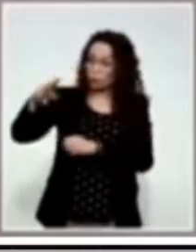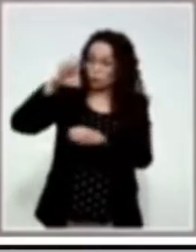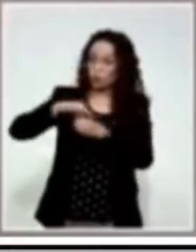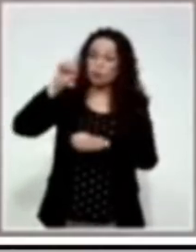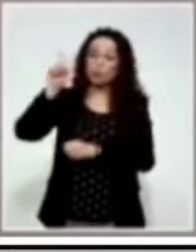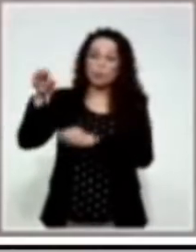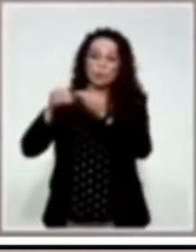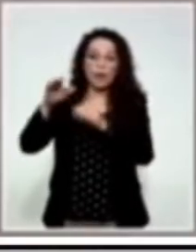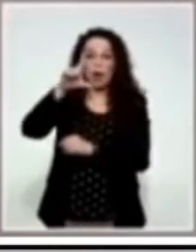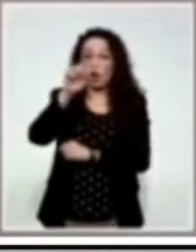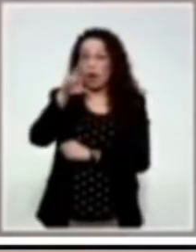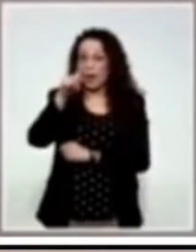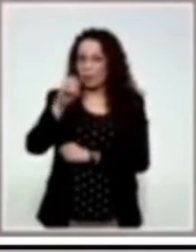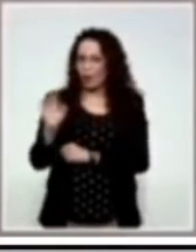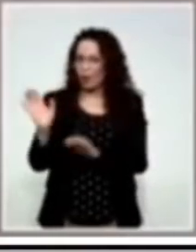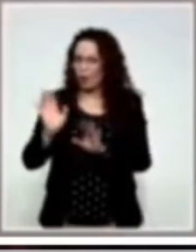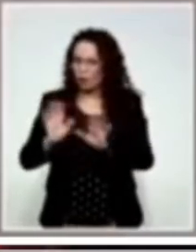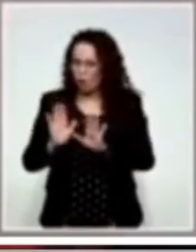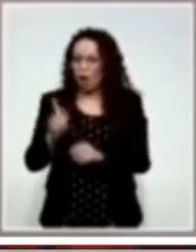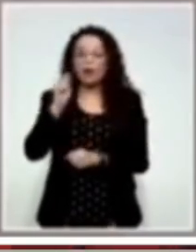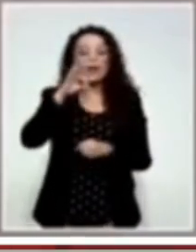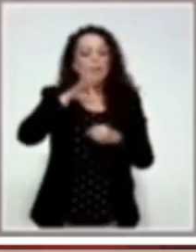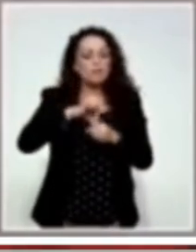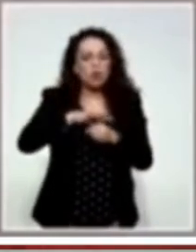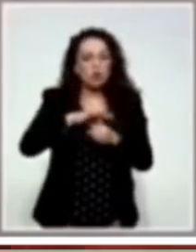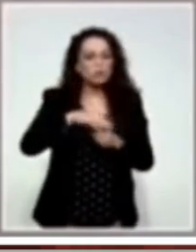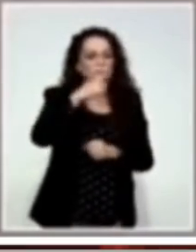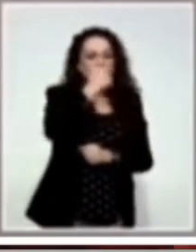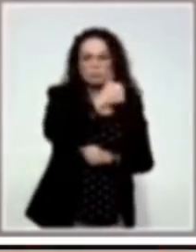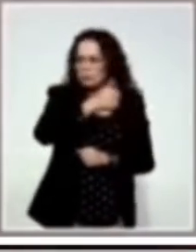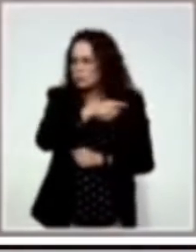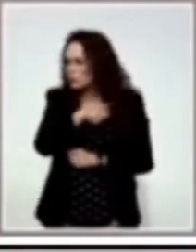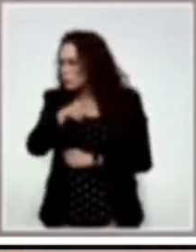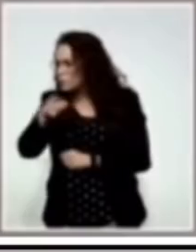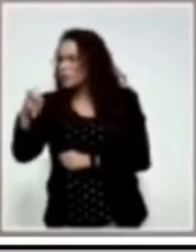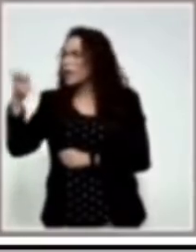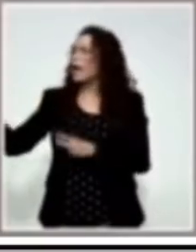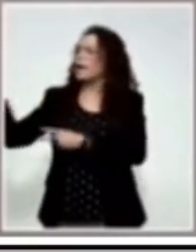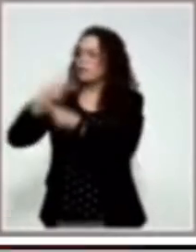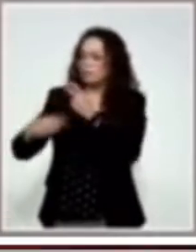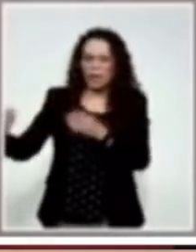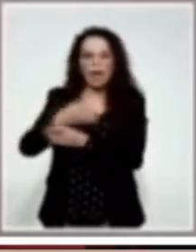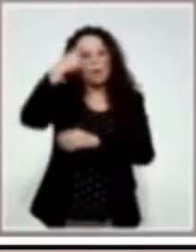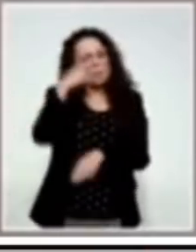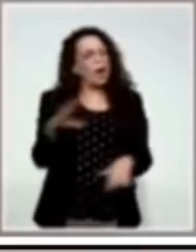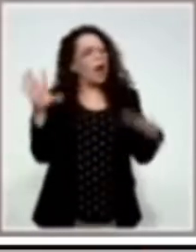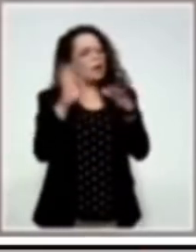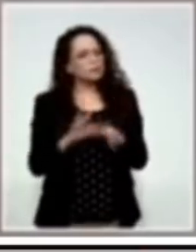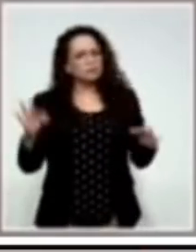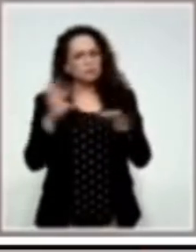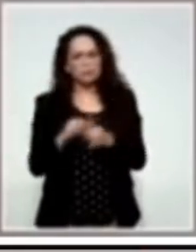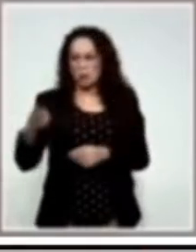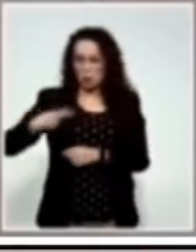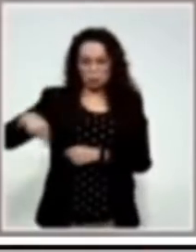de convencer el voto pues del resto de las ministras y ministros. Y nos vinieron a dar sus argumentos y todos los